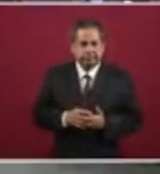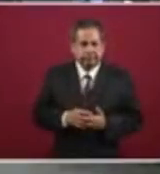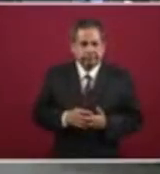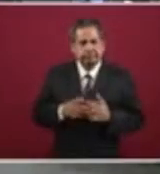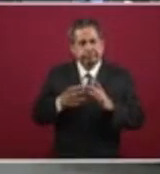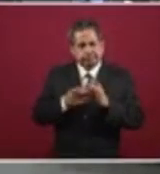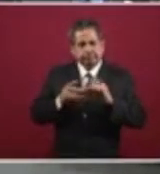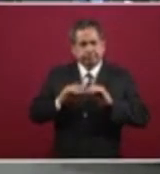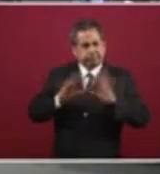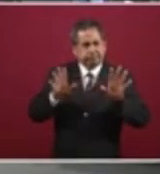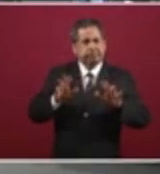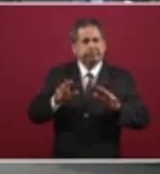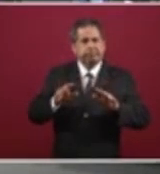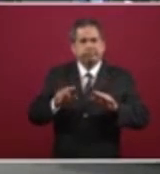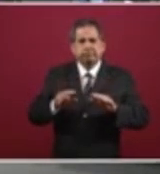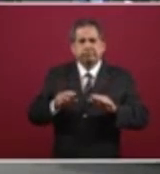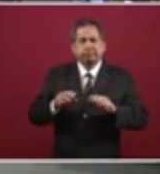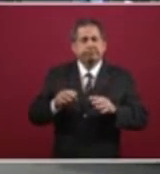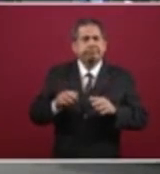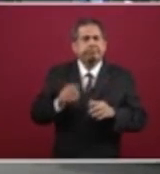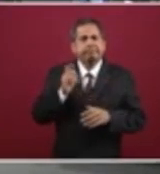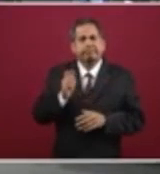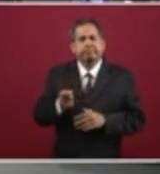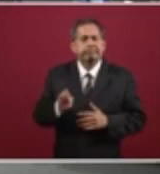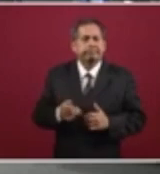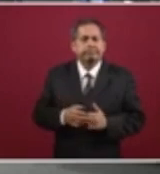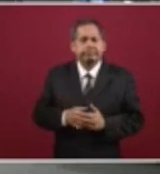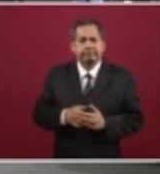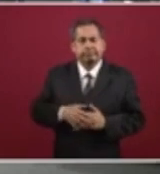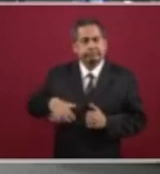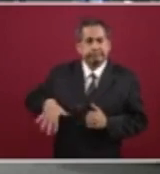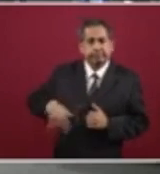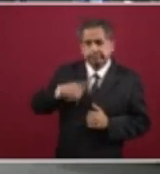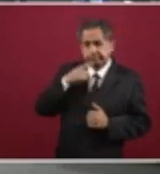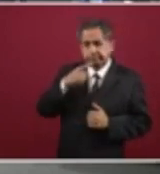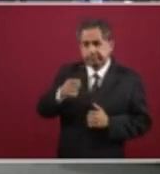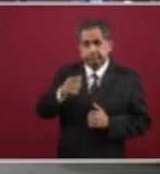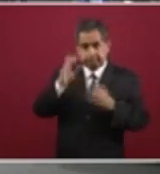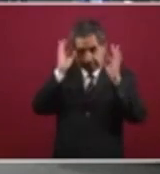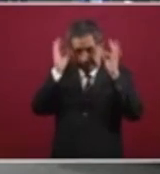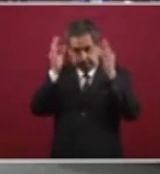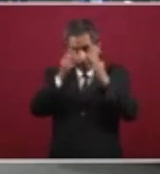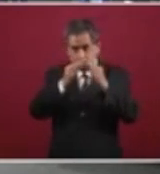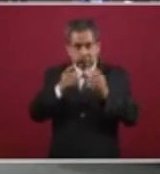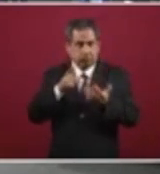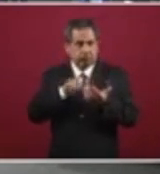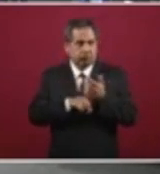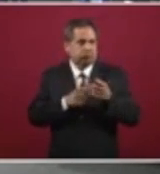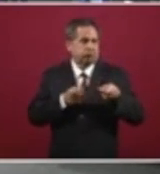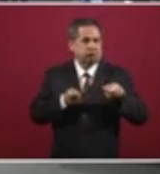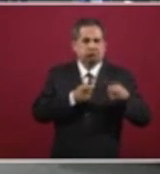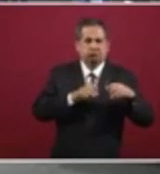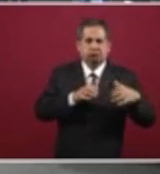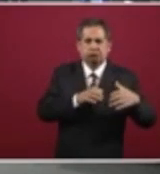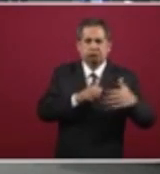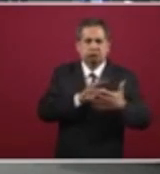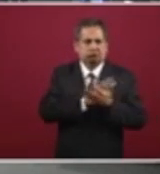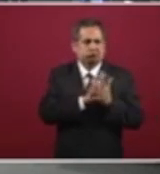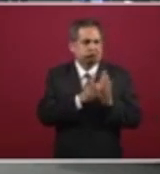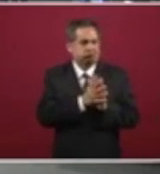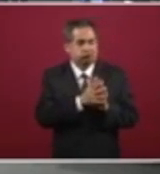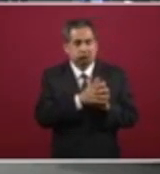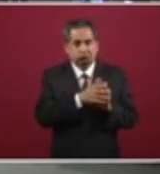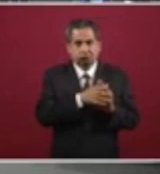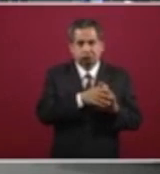ampliar un poco más información sobre lo que decía de que las aduanas estaban controladas por organizaciones del